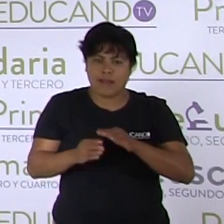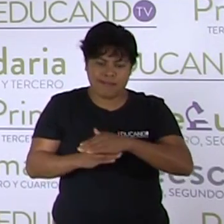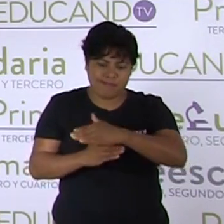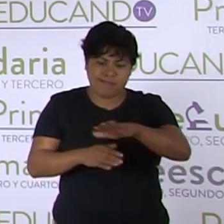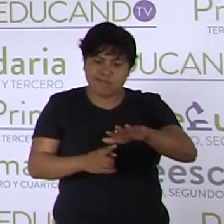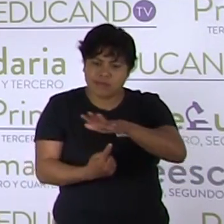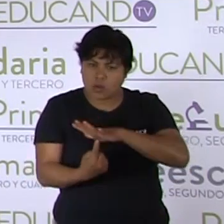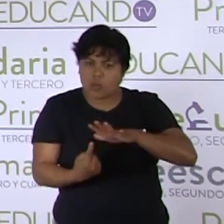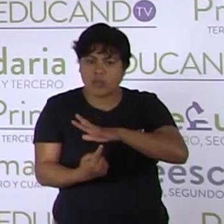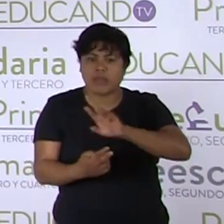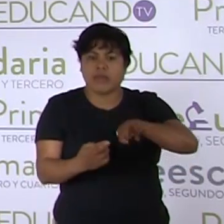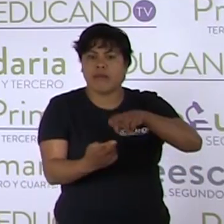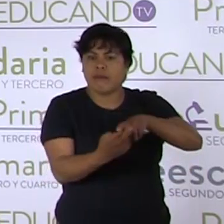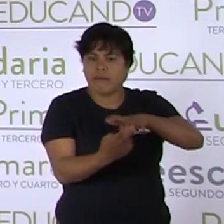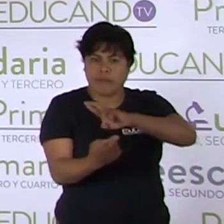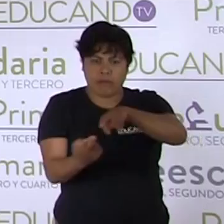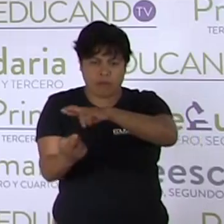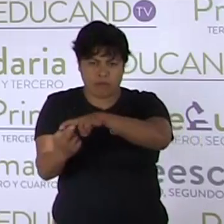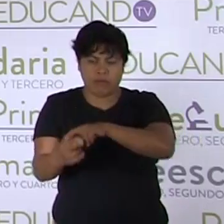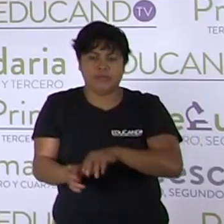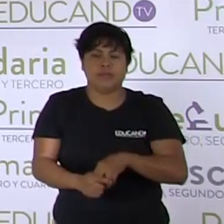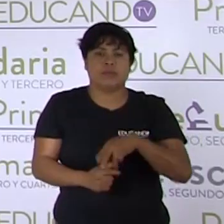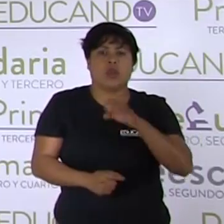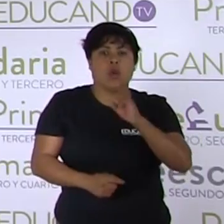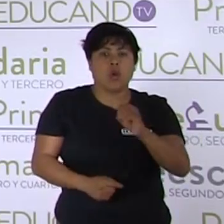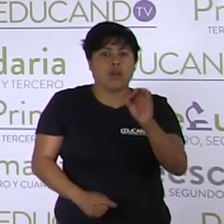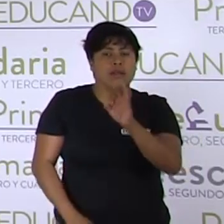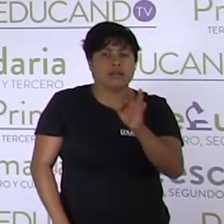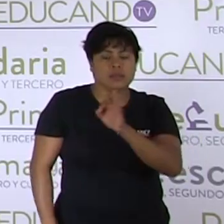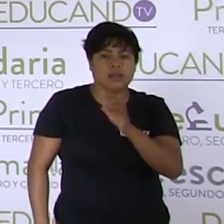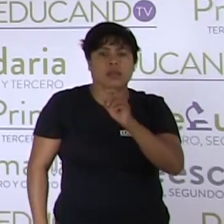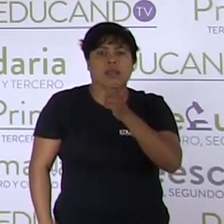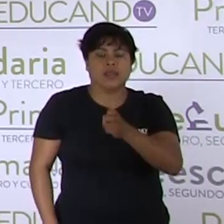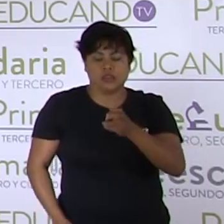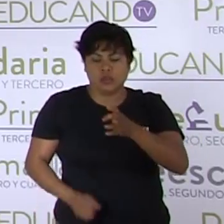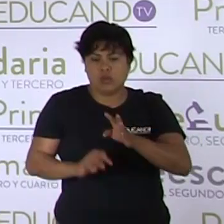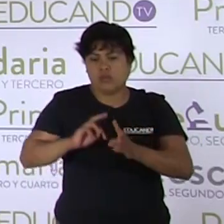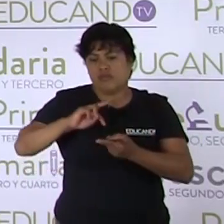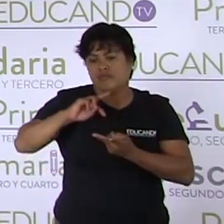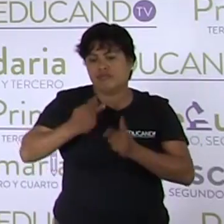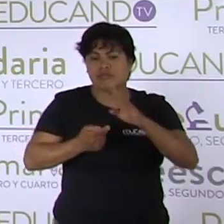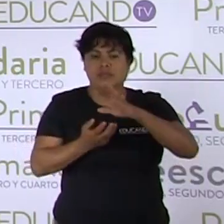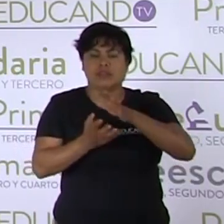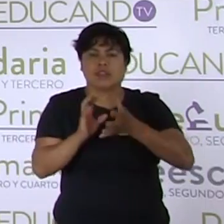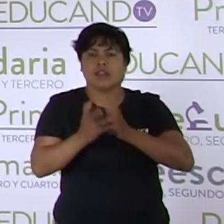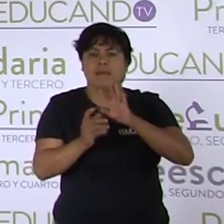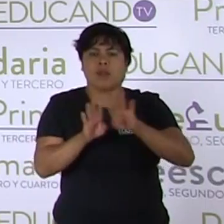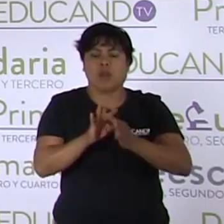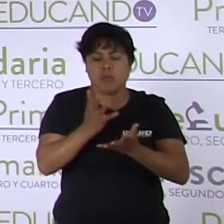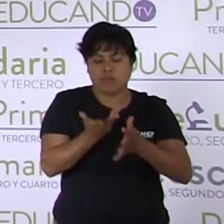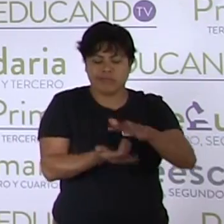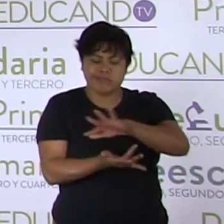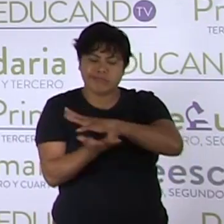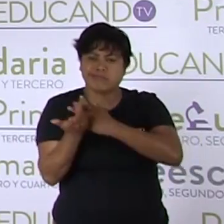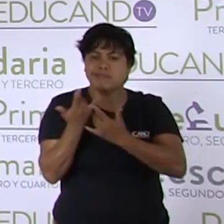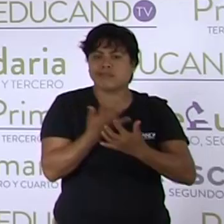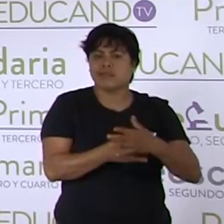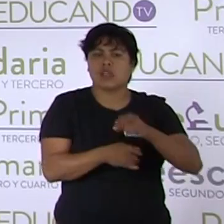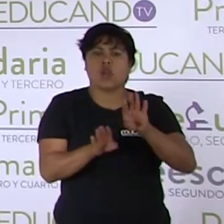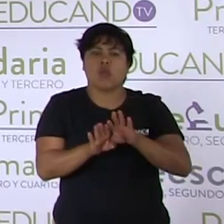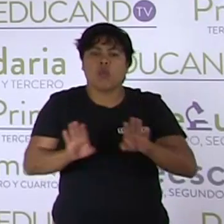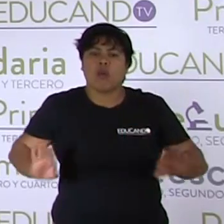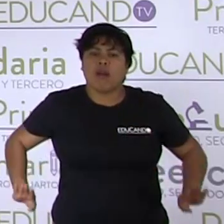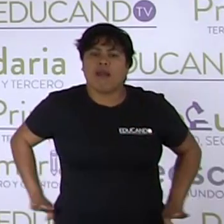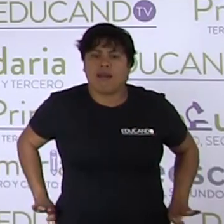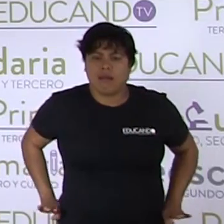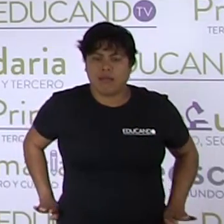geográfico, en alguna región, pues. O incluso se convierte, como ya te decía, en una característica quizá